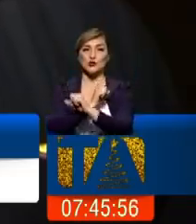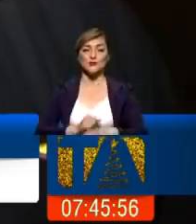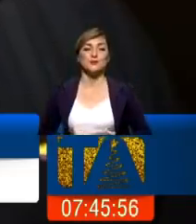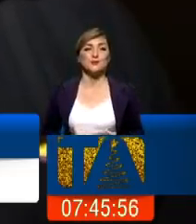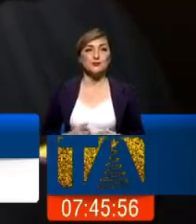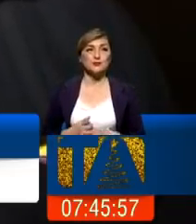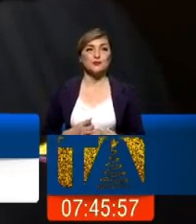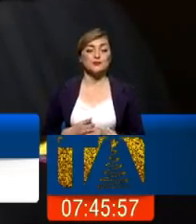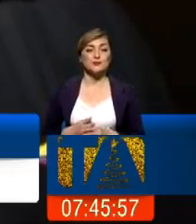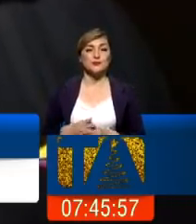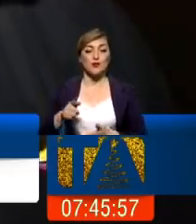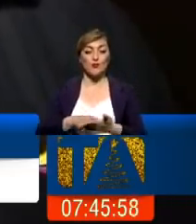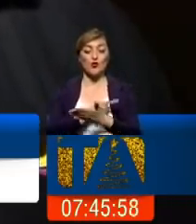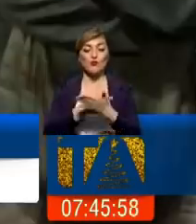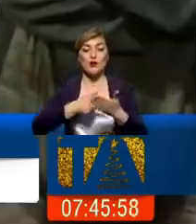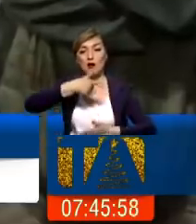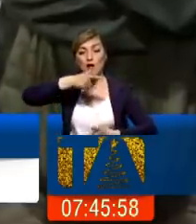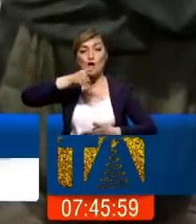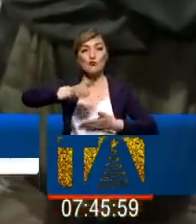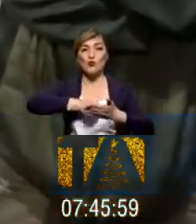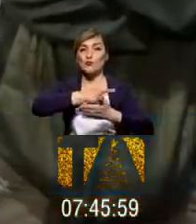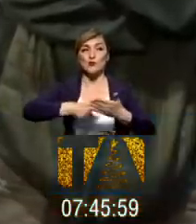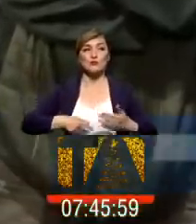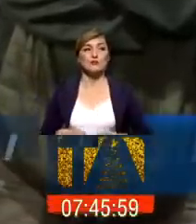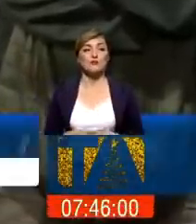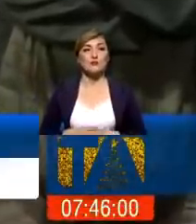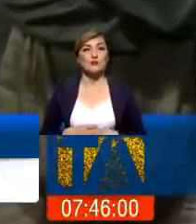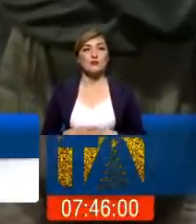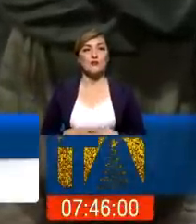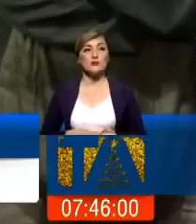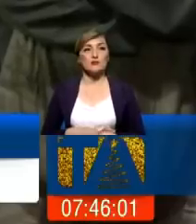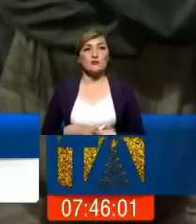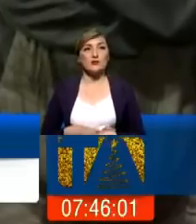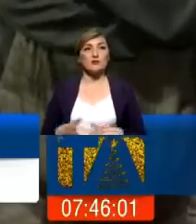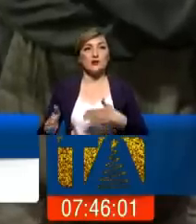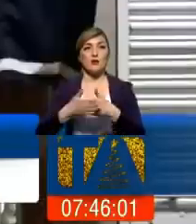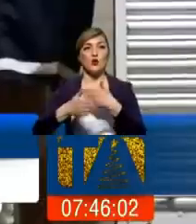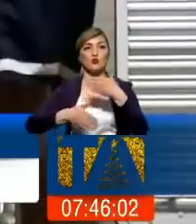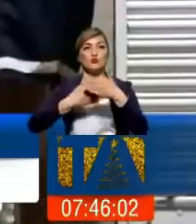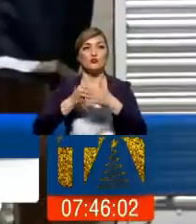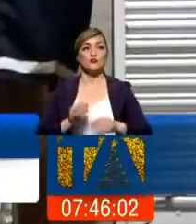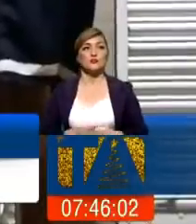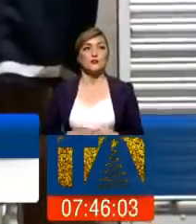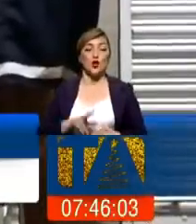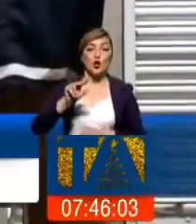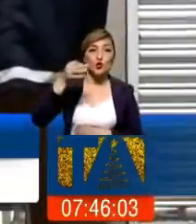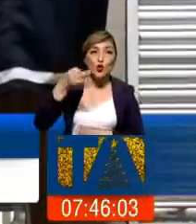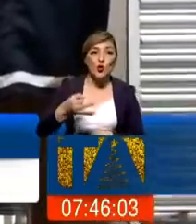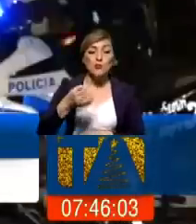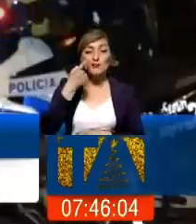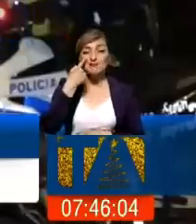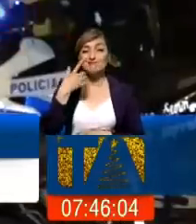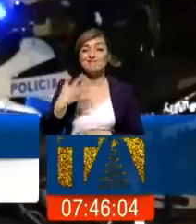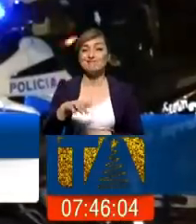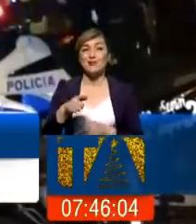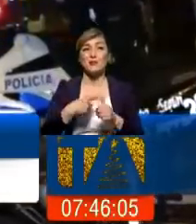noche. Prohibido la venta de licor. Ya no queremos ver nada y todo cerrado aseguradito, ¿no? El incumplimiento al toque de queda es evidente